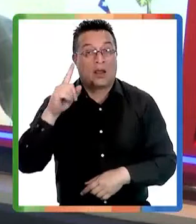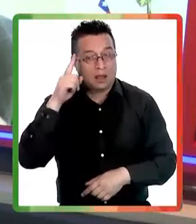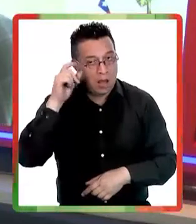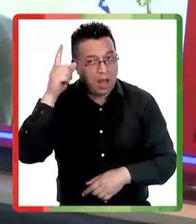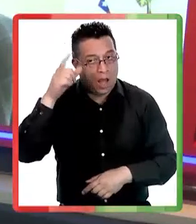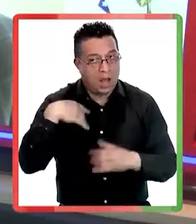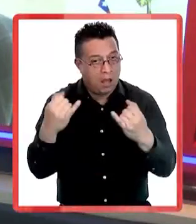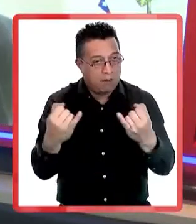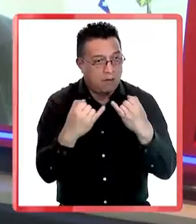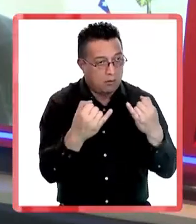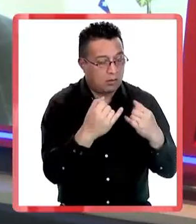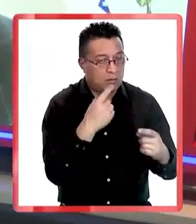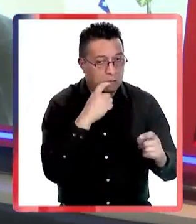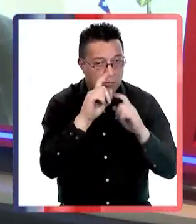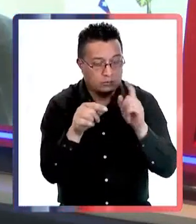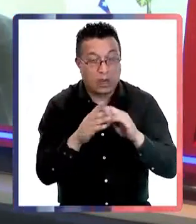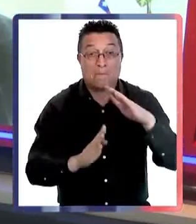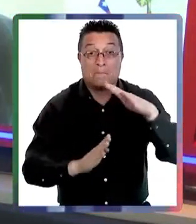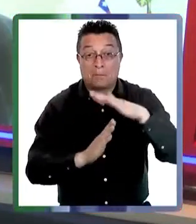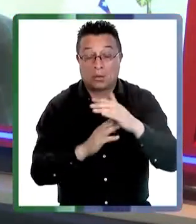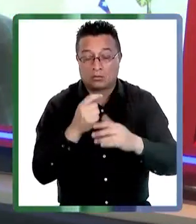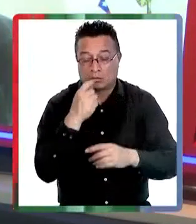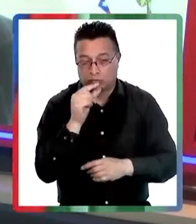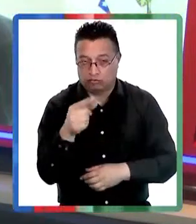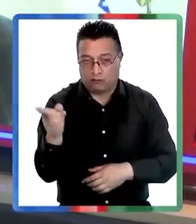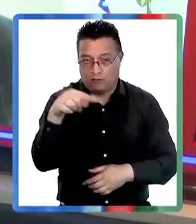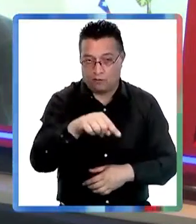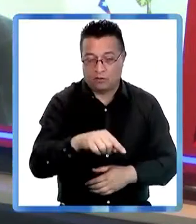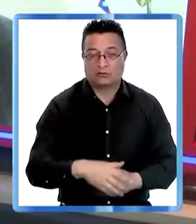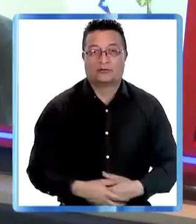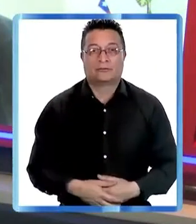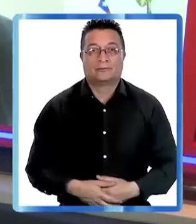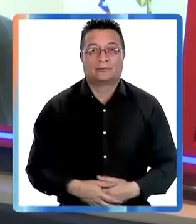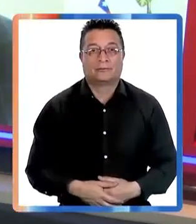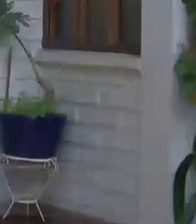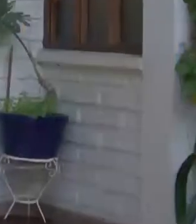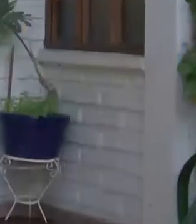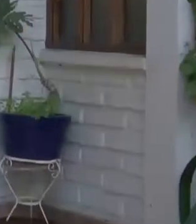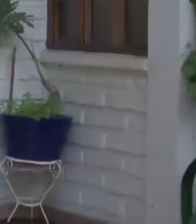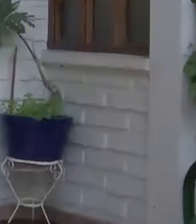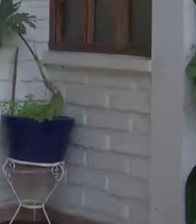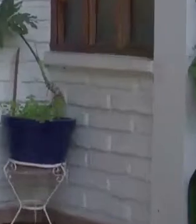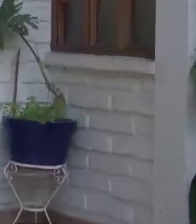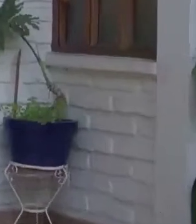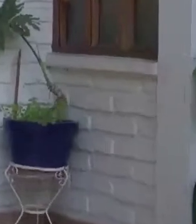www.sistemamixto.cl, y podrá responder todas sus preguntas. Pausa y regresamos de inmediato, no se vayan.